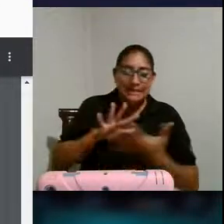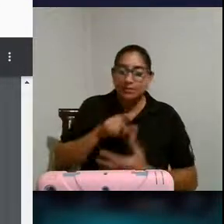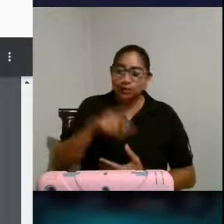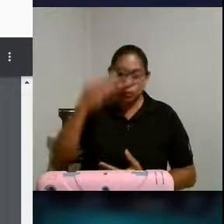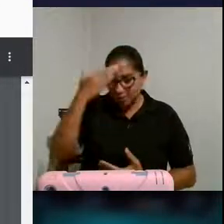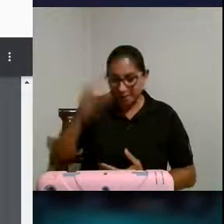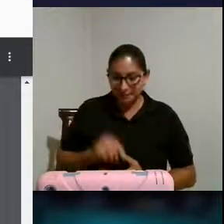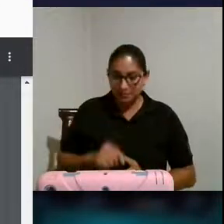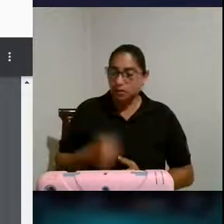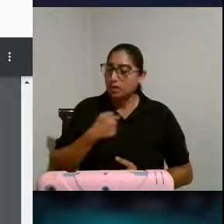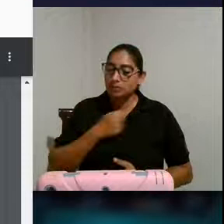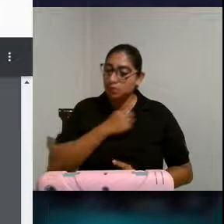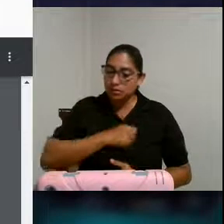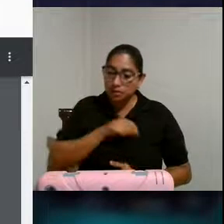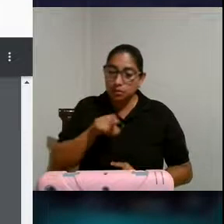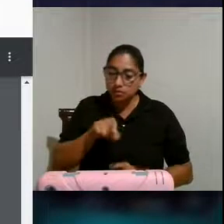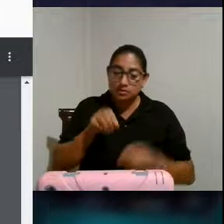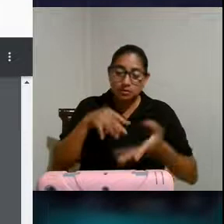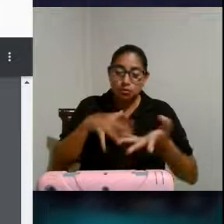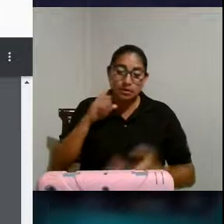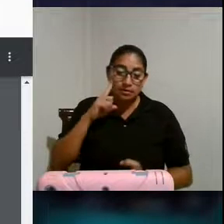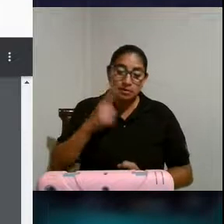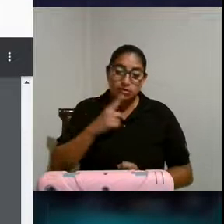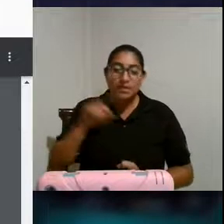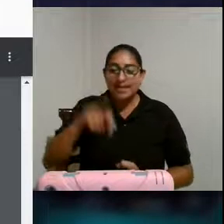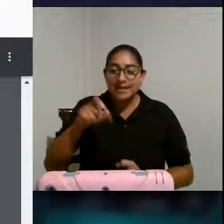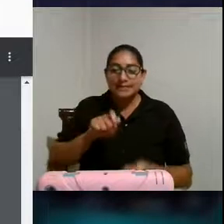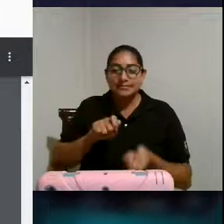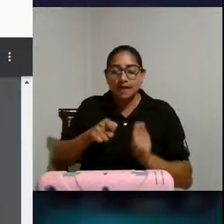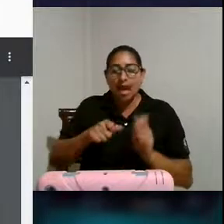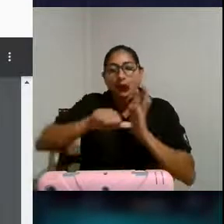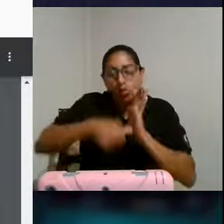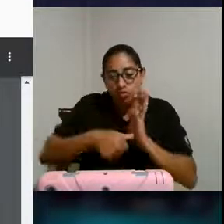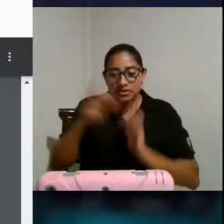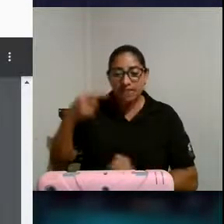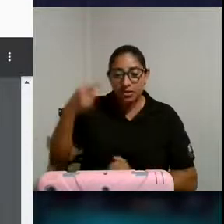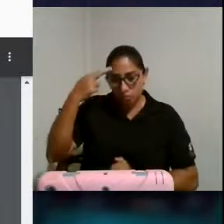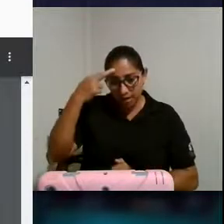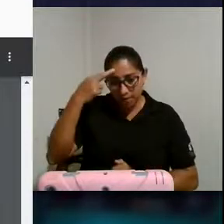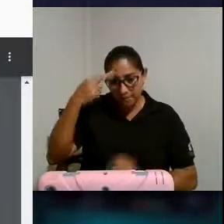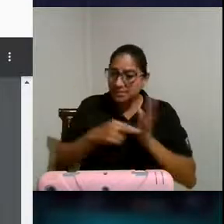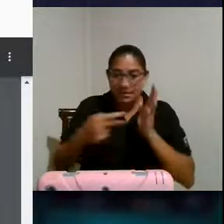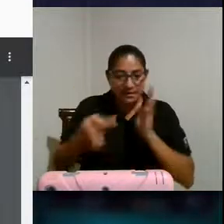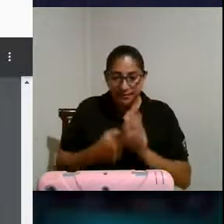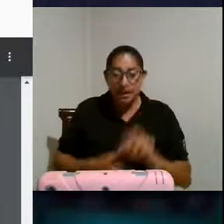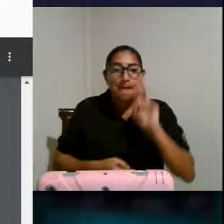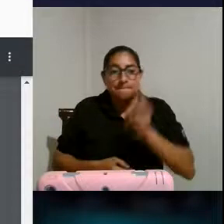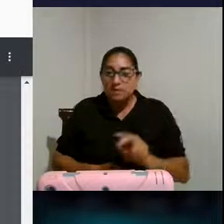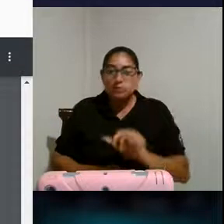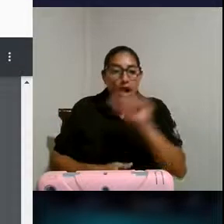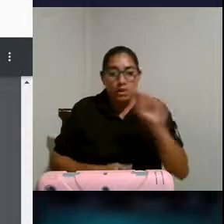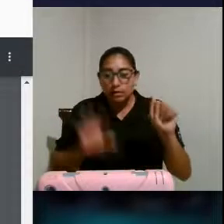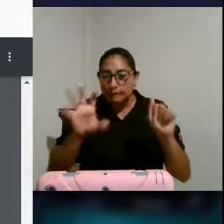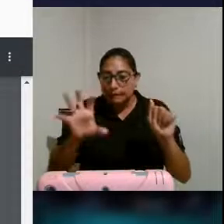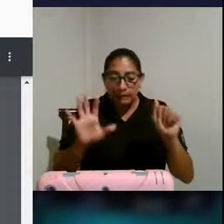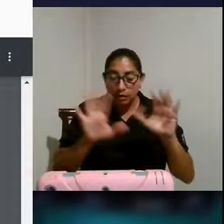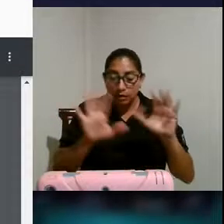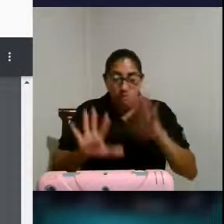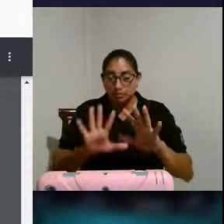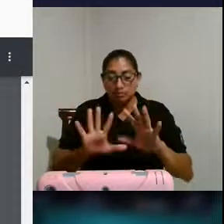La recta tangente entonces es y igual mx más b. Ya conocemos el valor de m, que es 11.